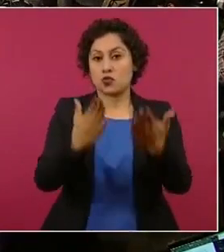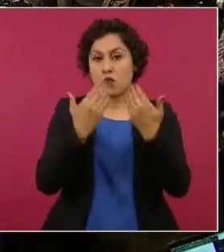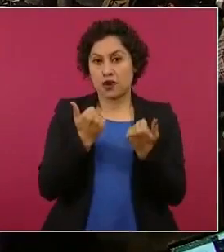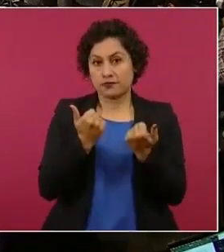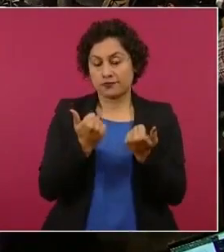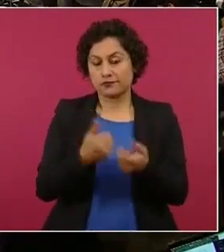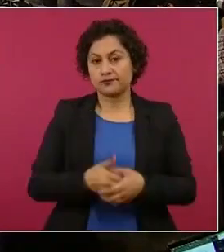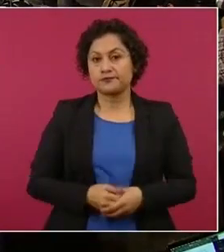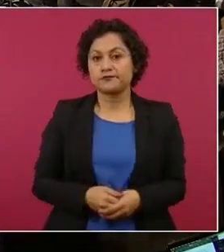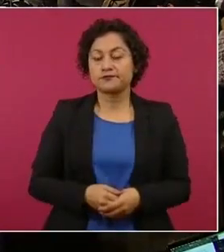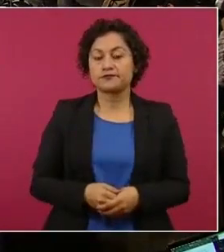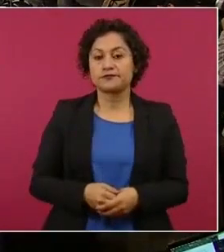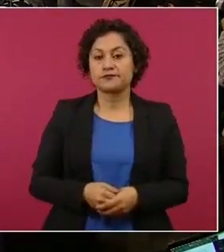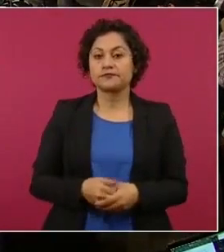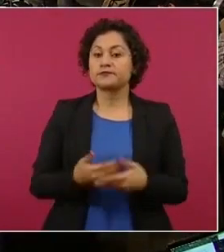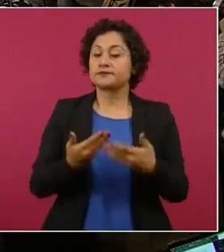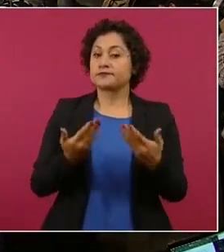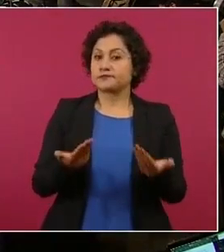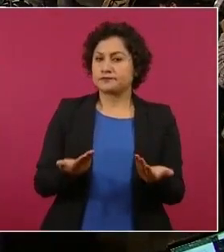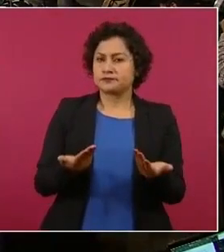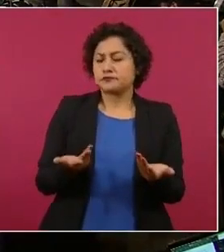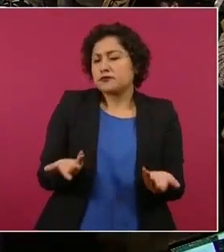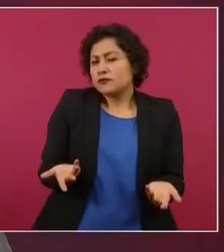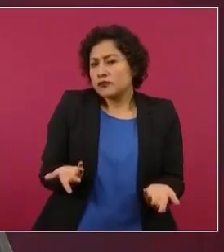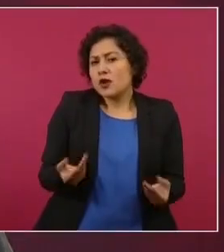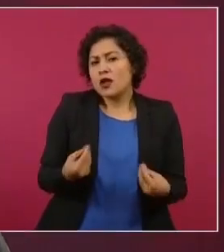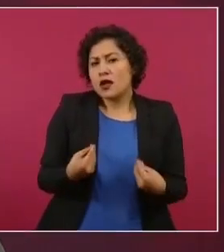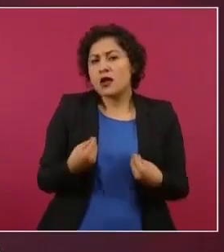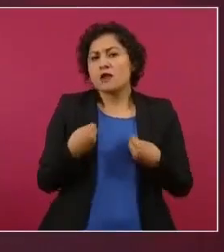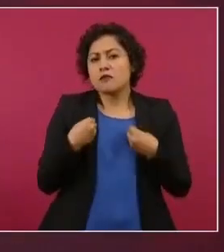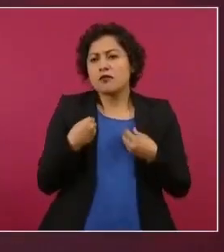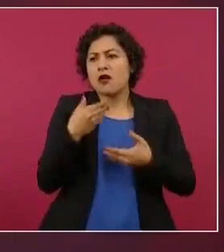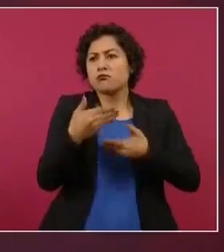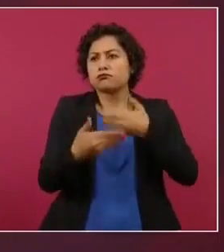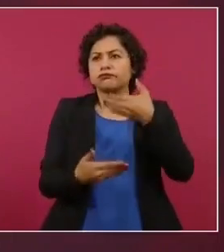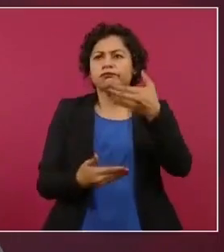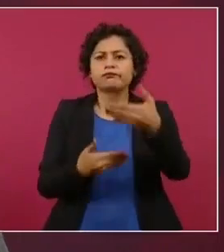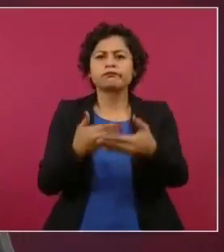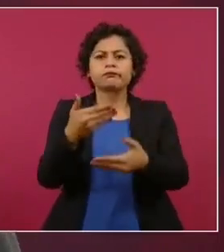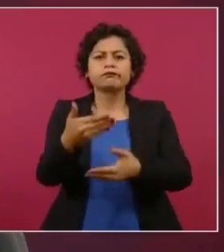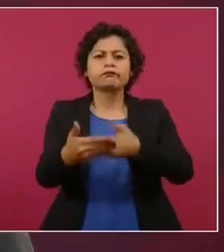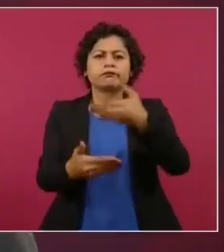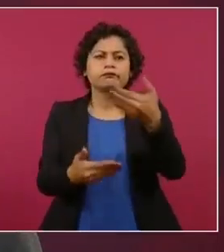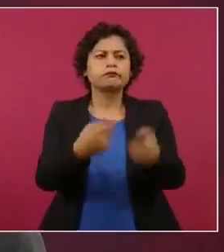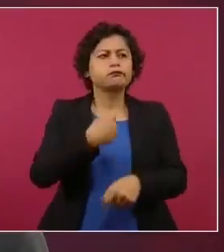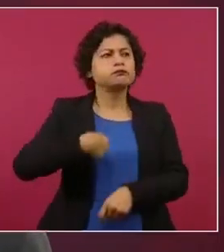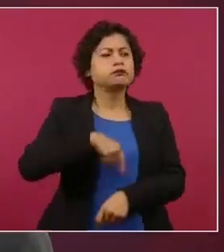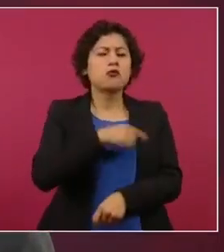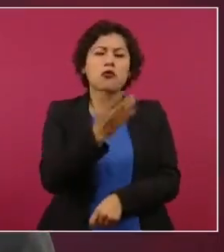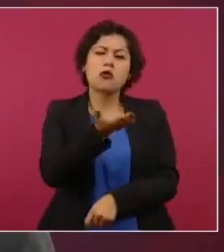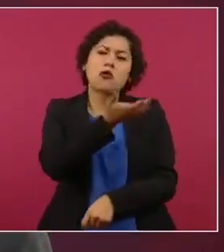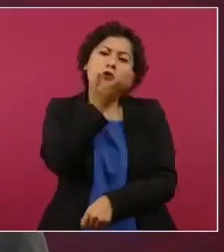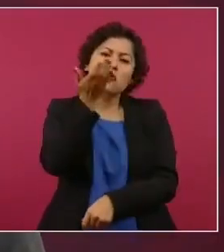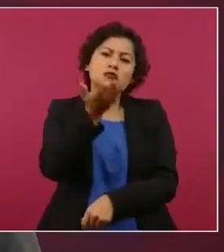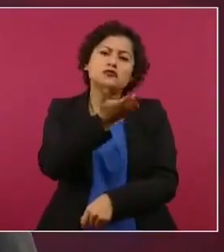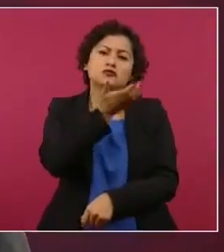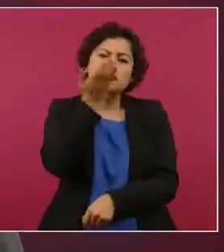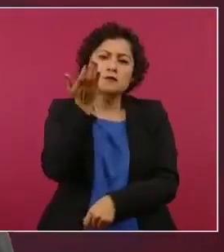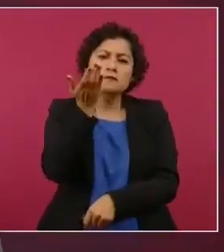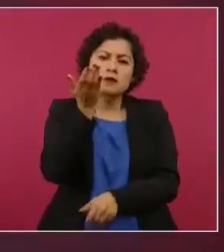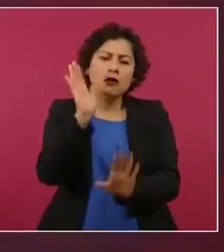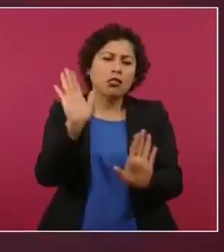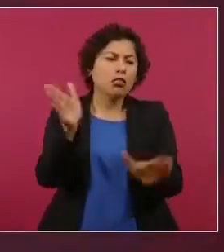en la rutina de la cotidianidad el tema puede pasar oculto para los otros